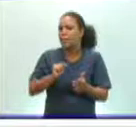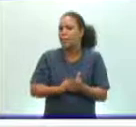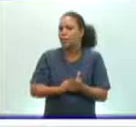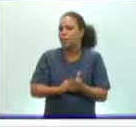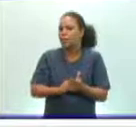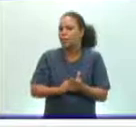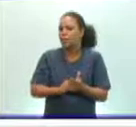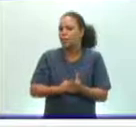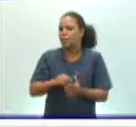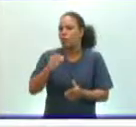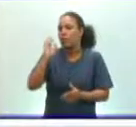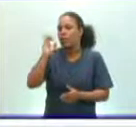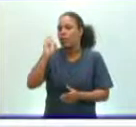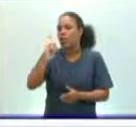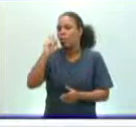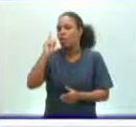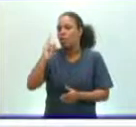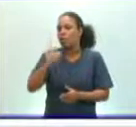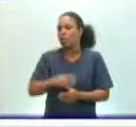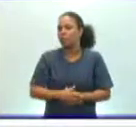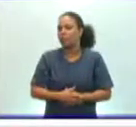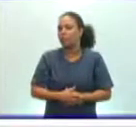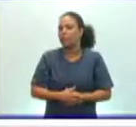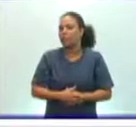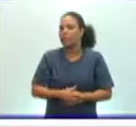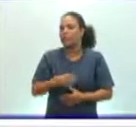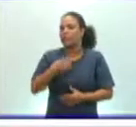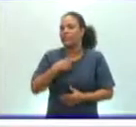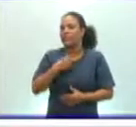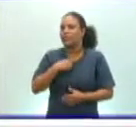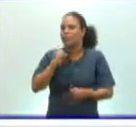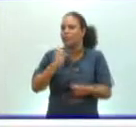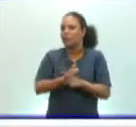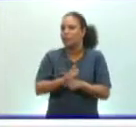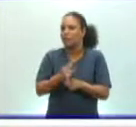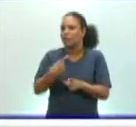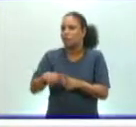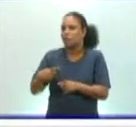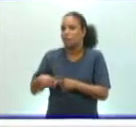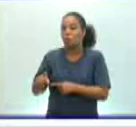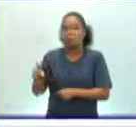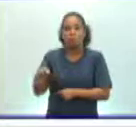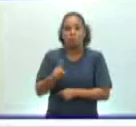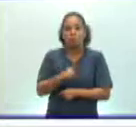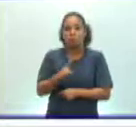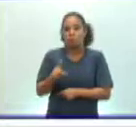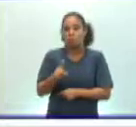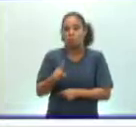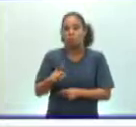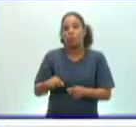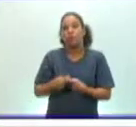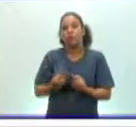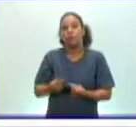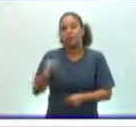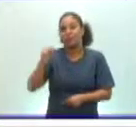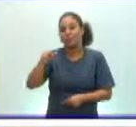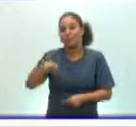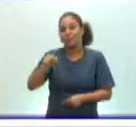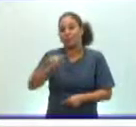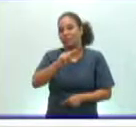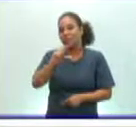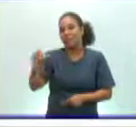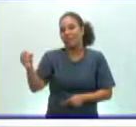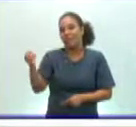el segmento OD. ¿Tiene un origen común? No. Por tanto, esta proposición